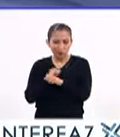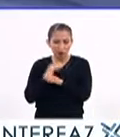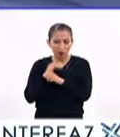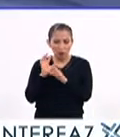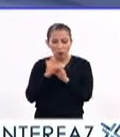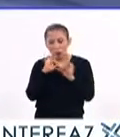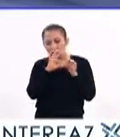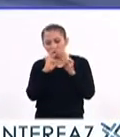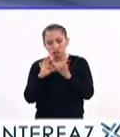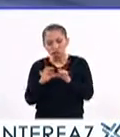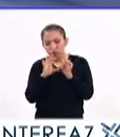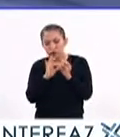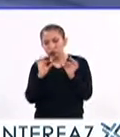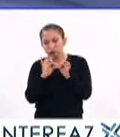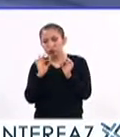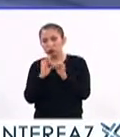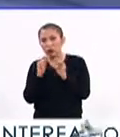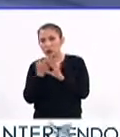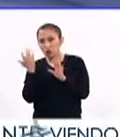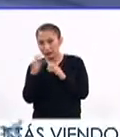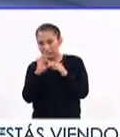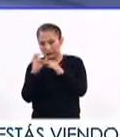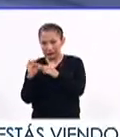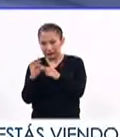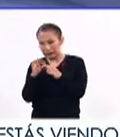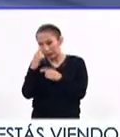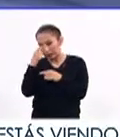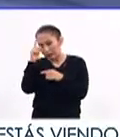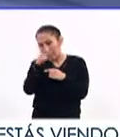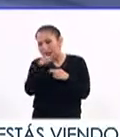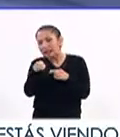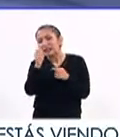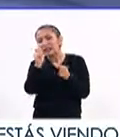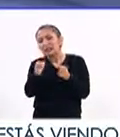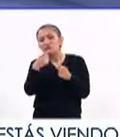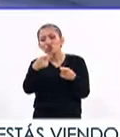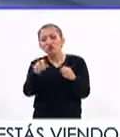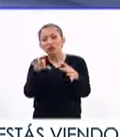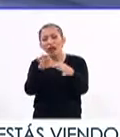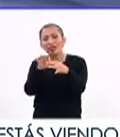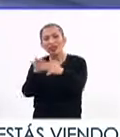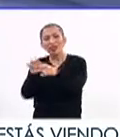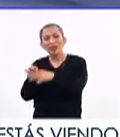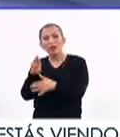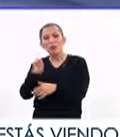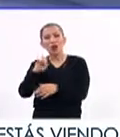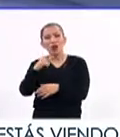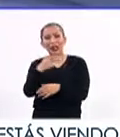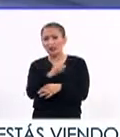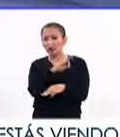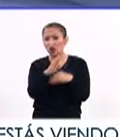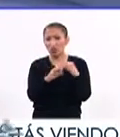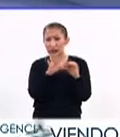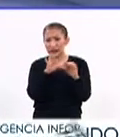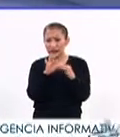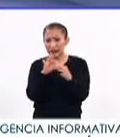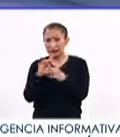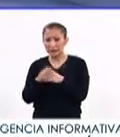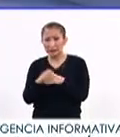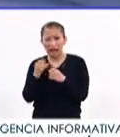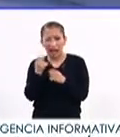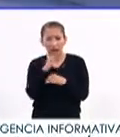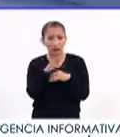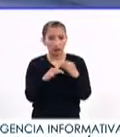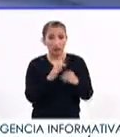nos conduce, digamos, muy de la mano por todas las referencias musicales de Borges. Todas.